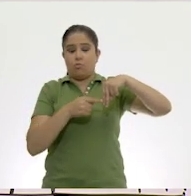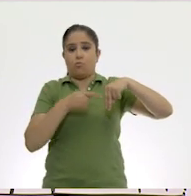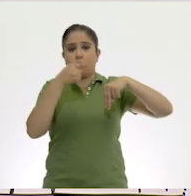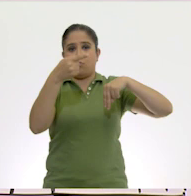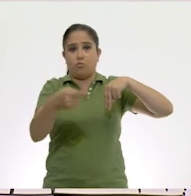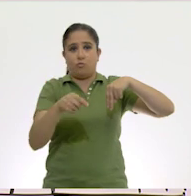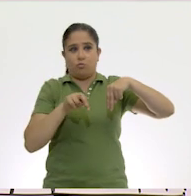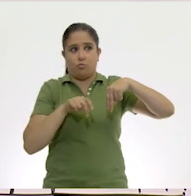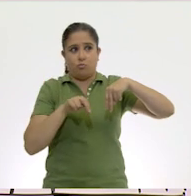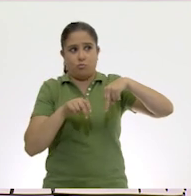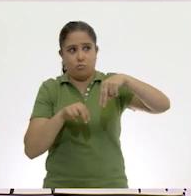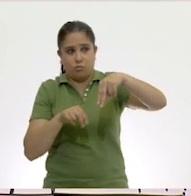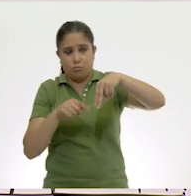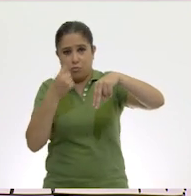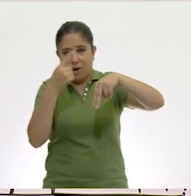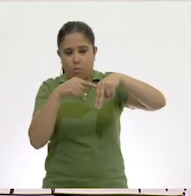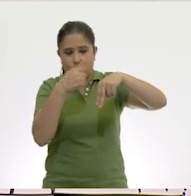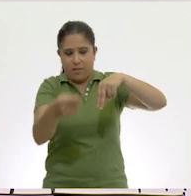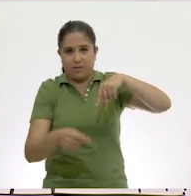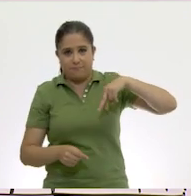hacia adelante